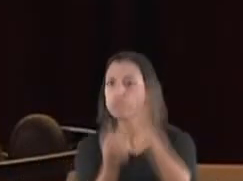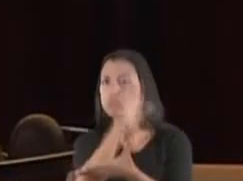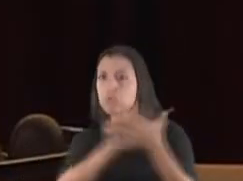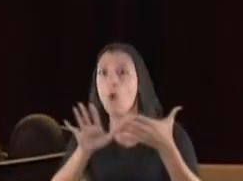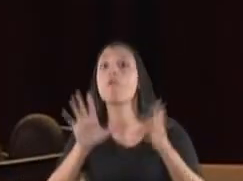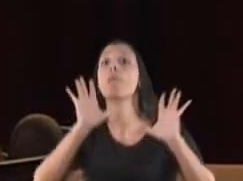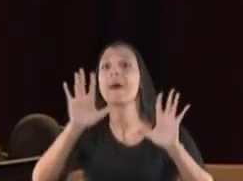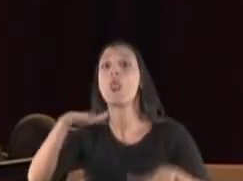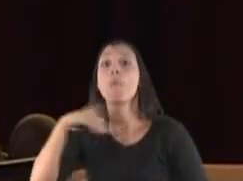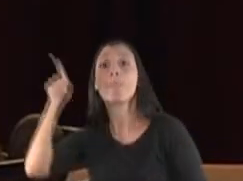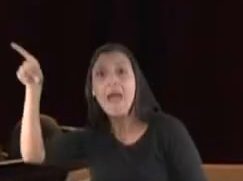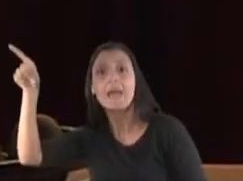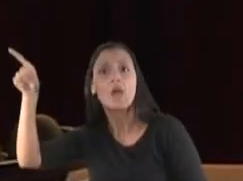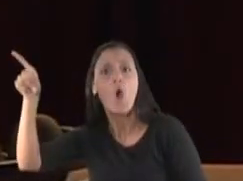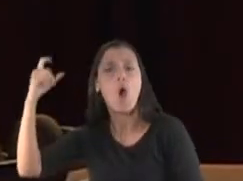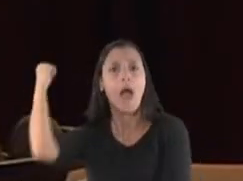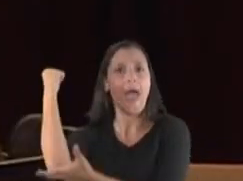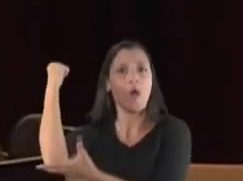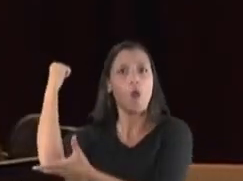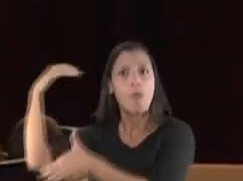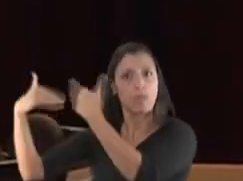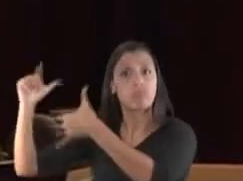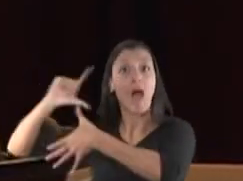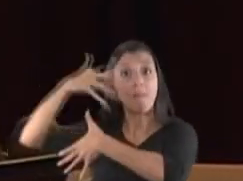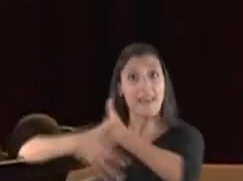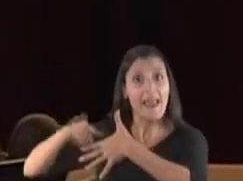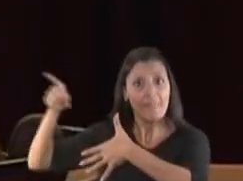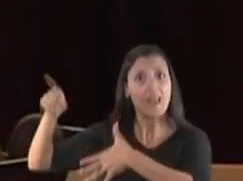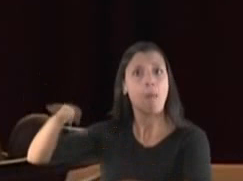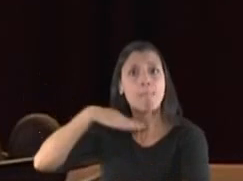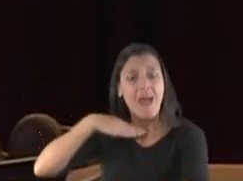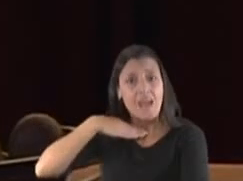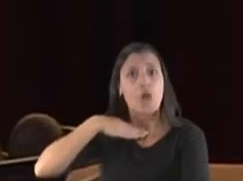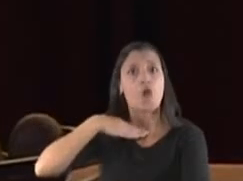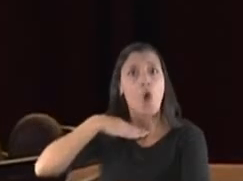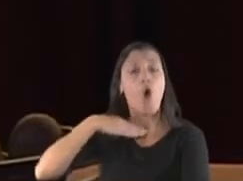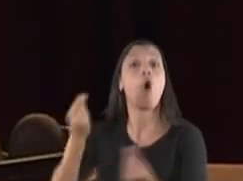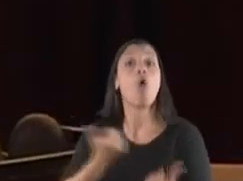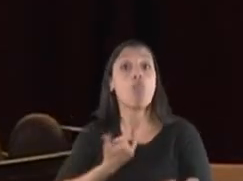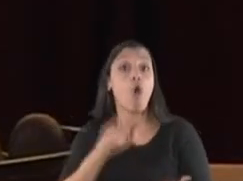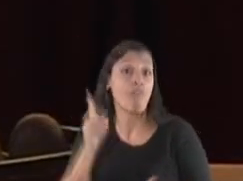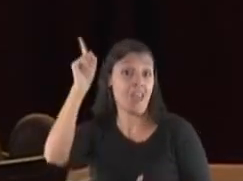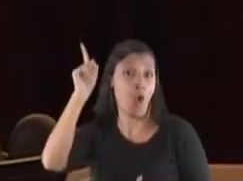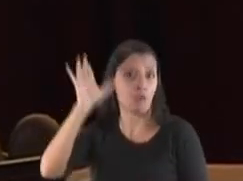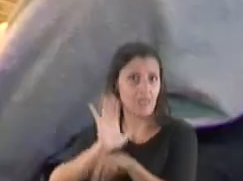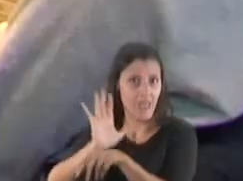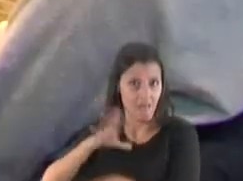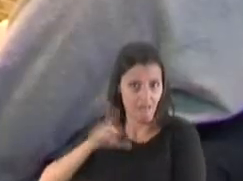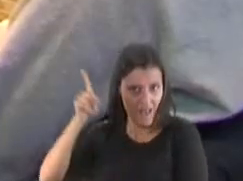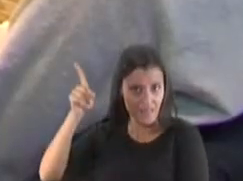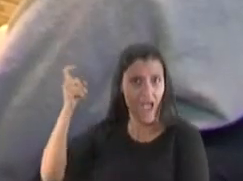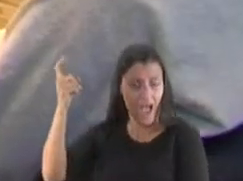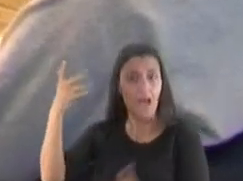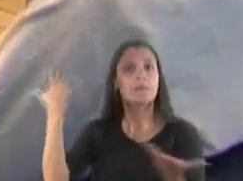Pero México, que es la primera economía de la América Latina, está en el NAFTA, está en el norte. Y después hay